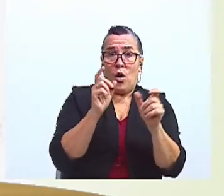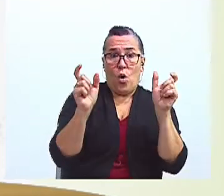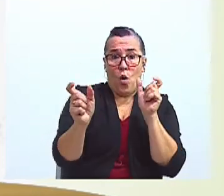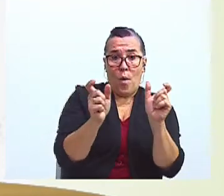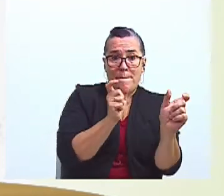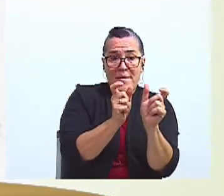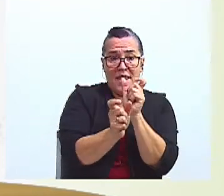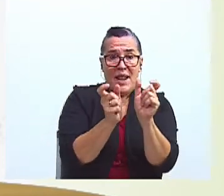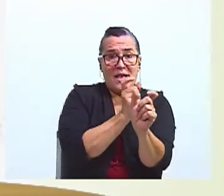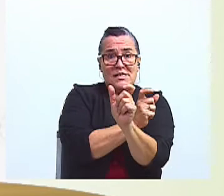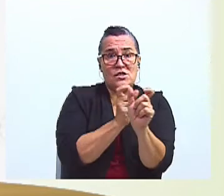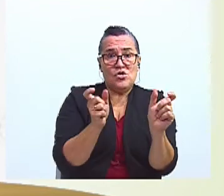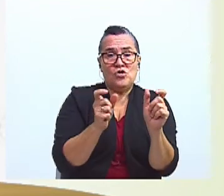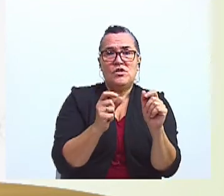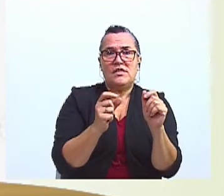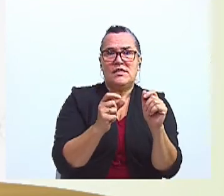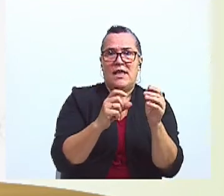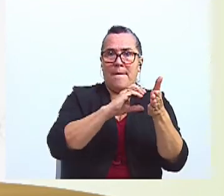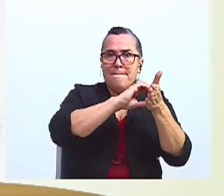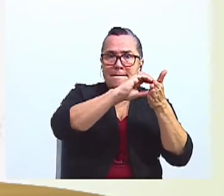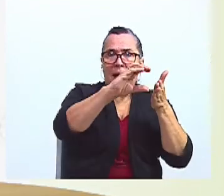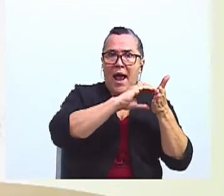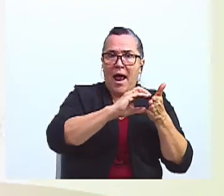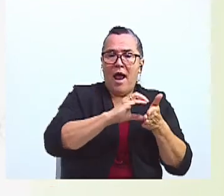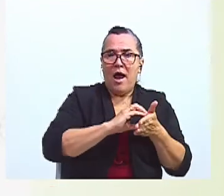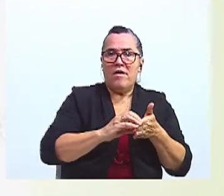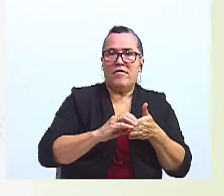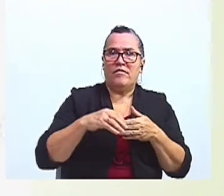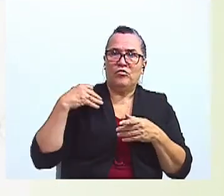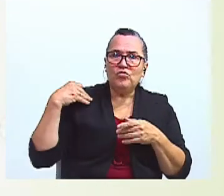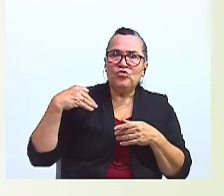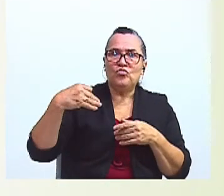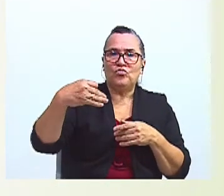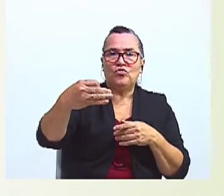combinaciones en párrafos de la vida cotidiana.